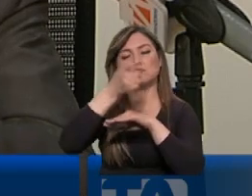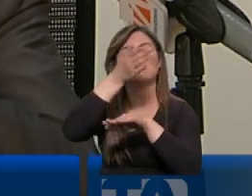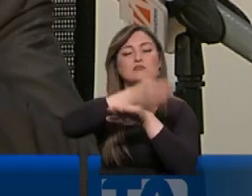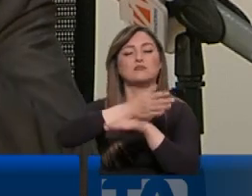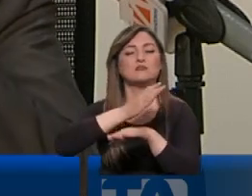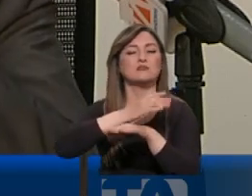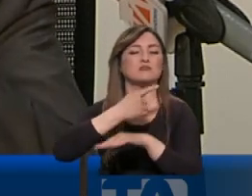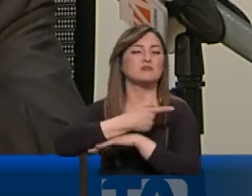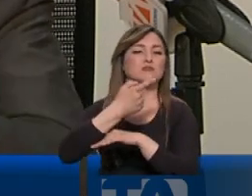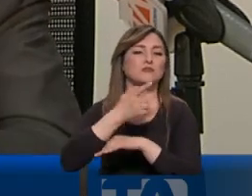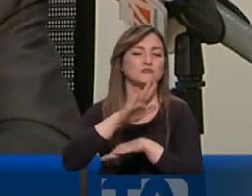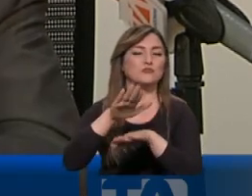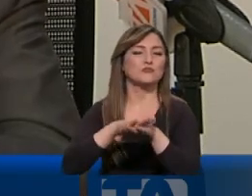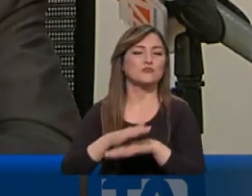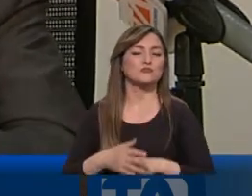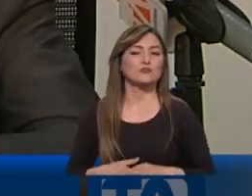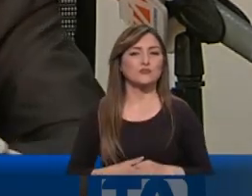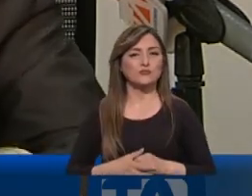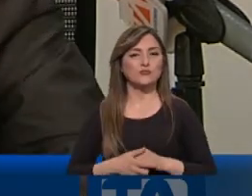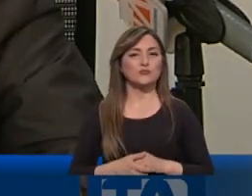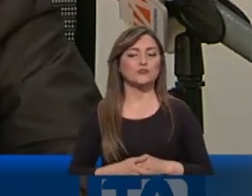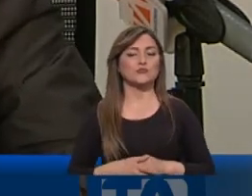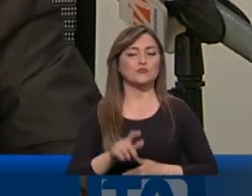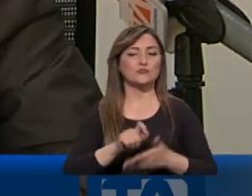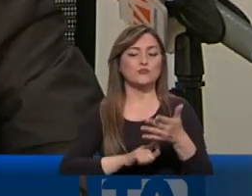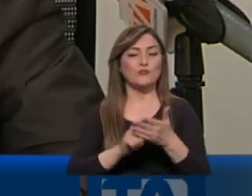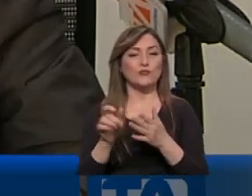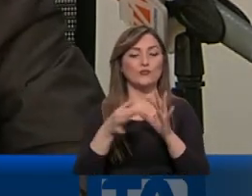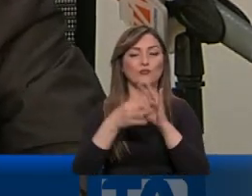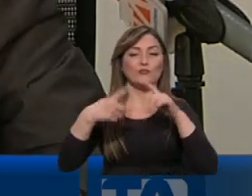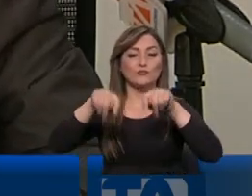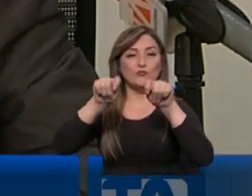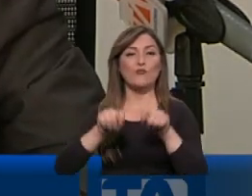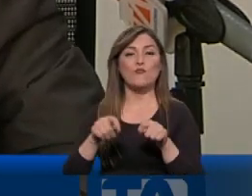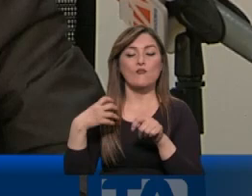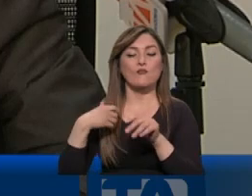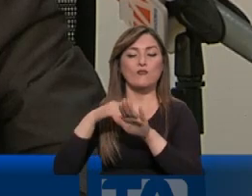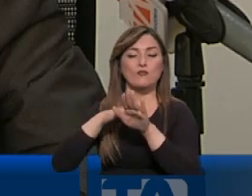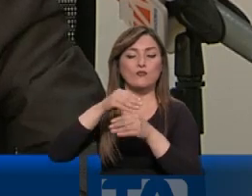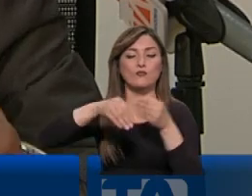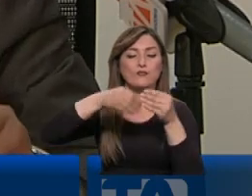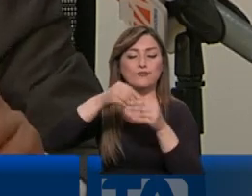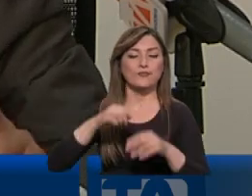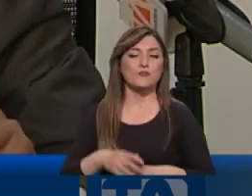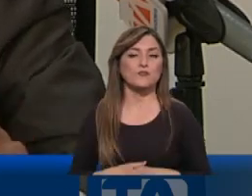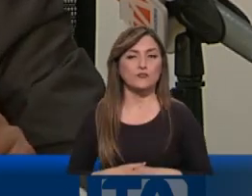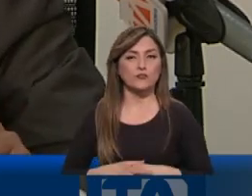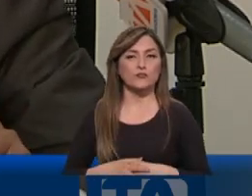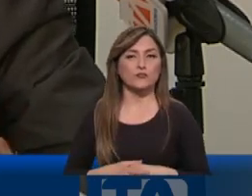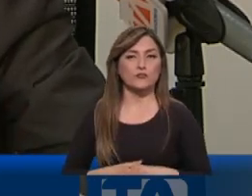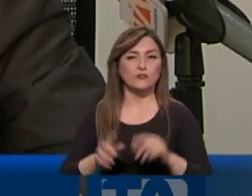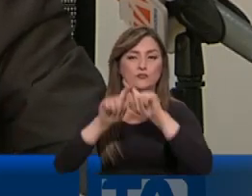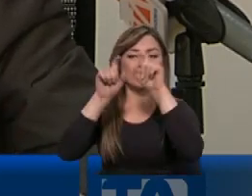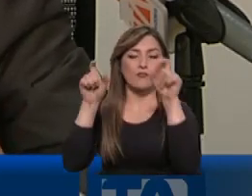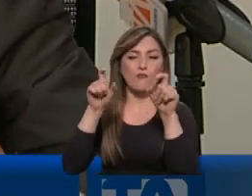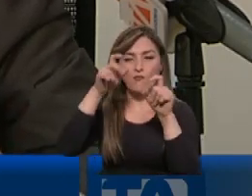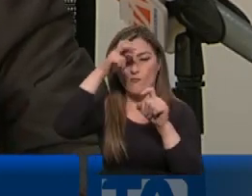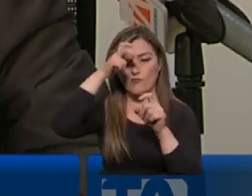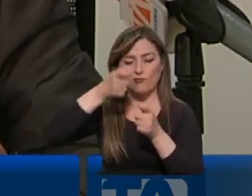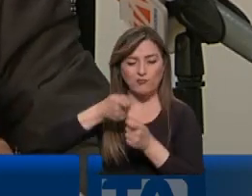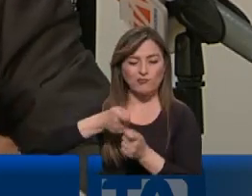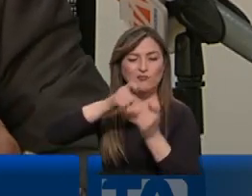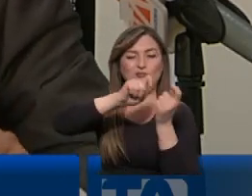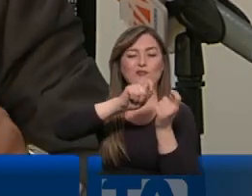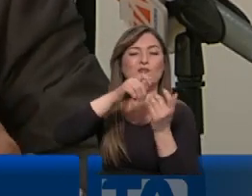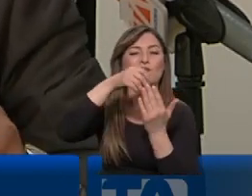hace un par de días atrás, respecto a que se han firmado ya los convenios de garantía de inversiones para apenas 2 compañías mineras, superan